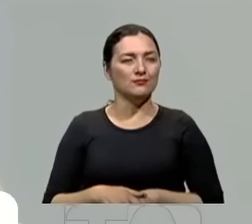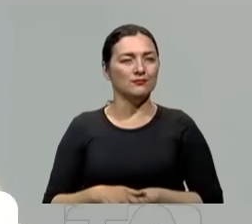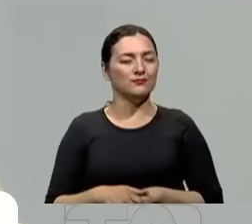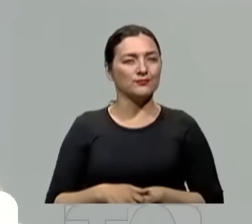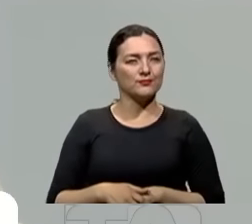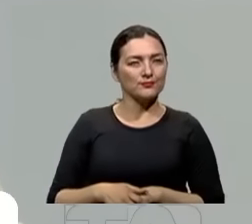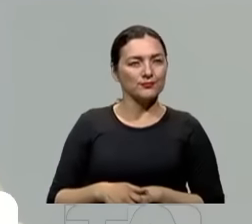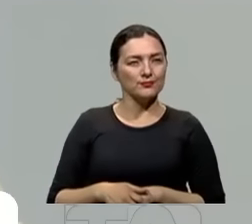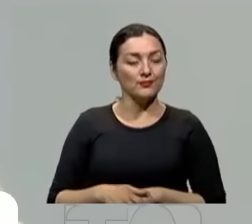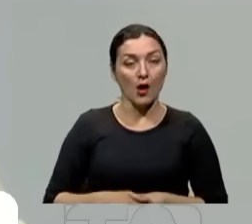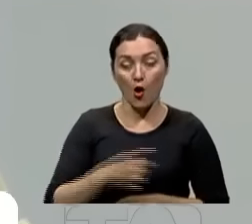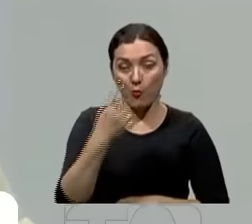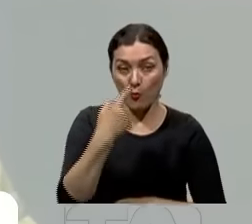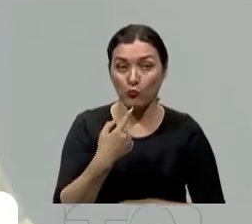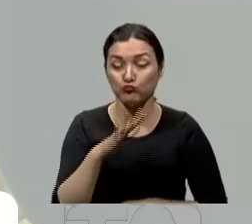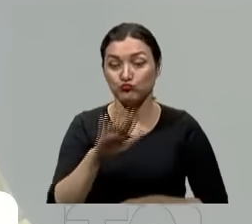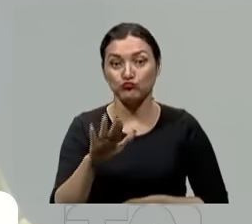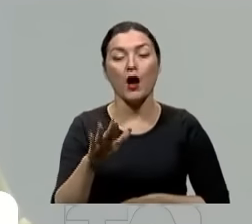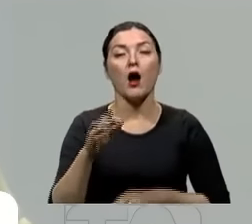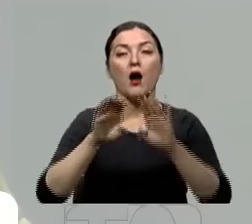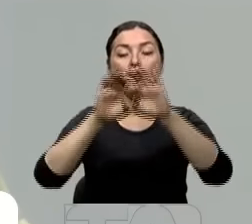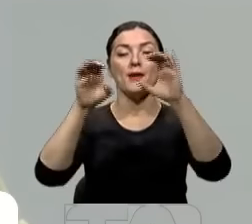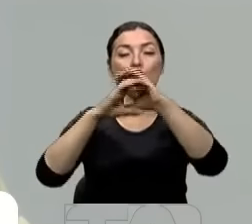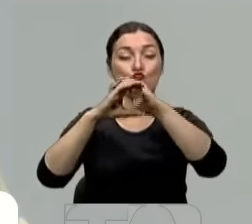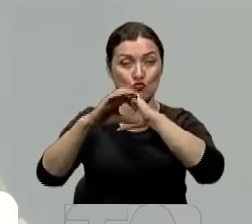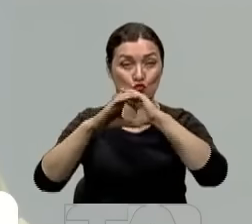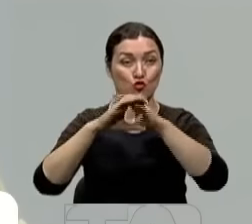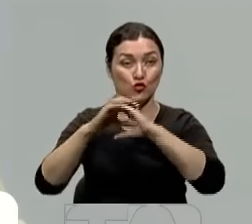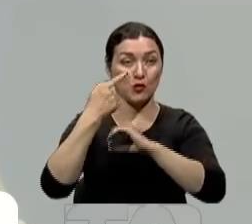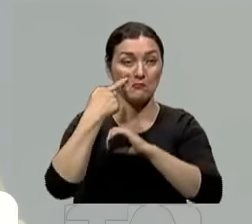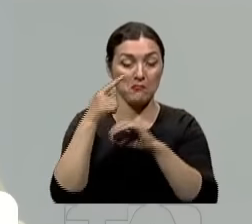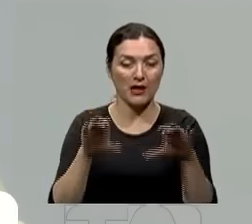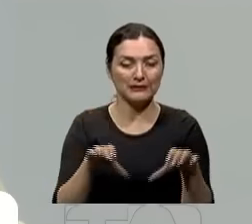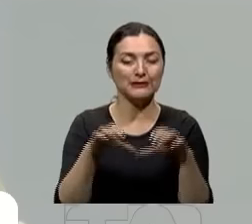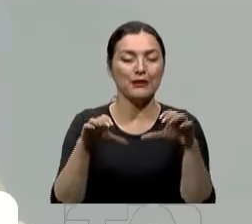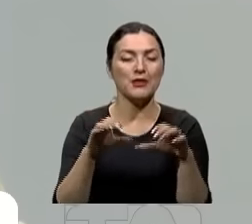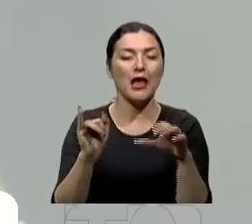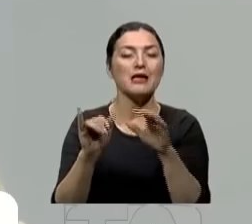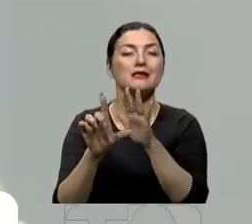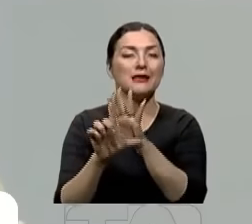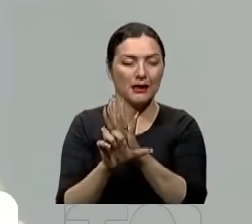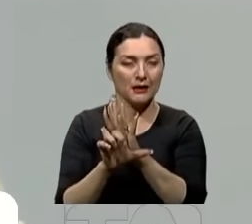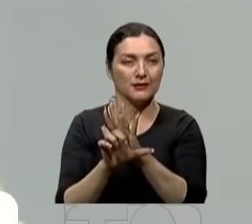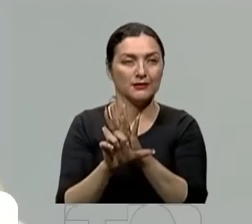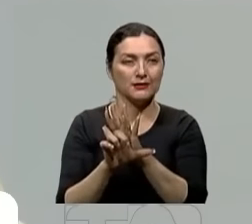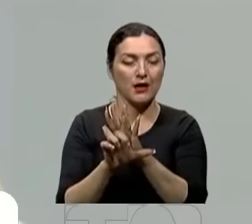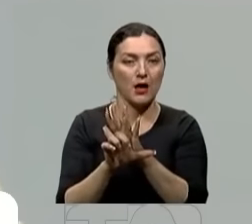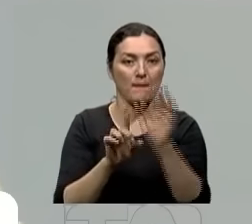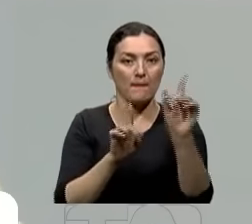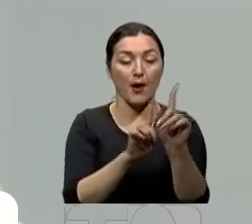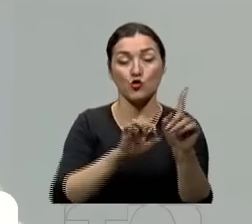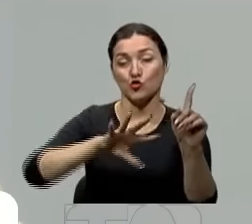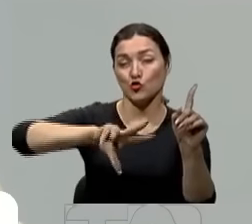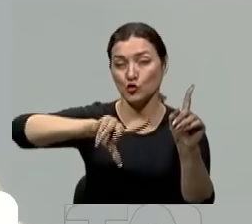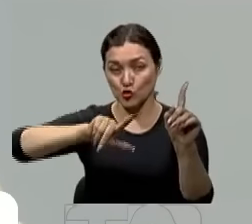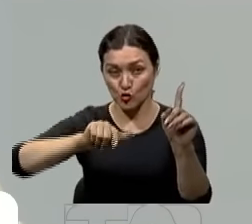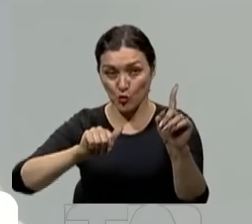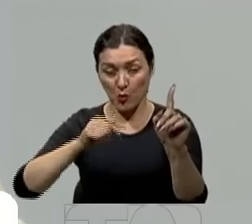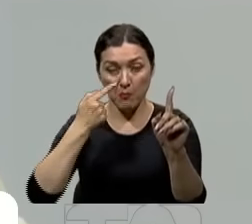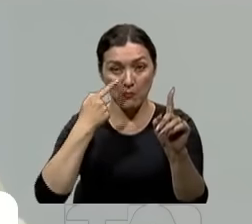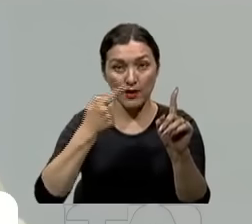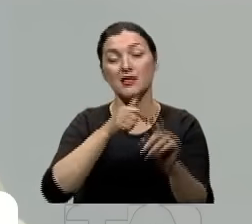estas cooperativas de buses para realizar sus actividades ilícitas orientadas al robo a personas bajo la modalidad de